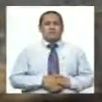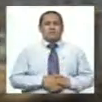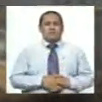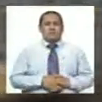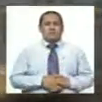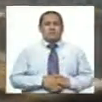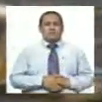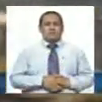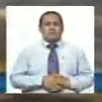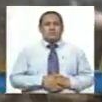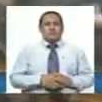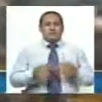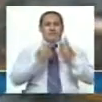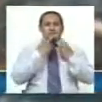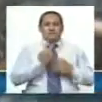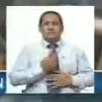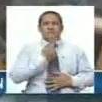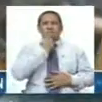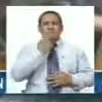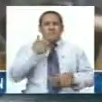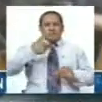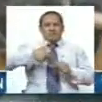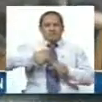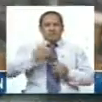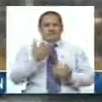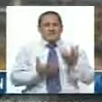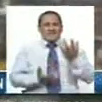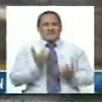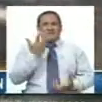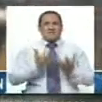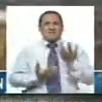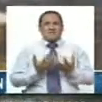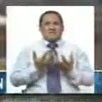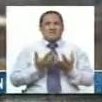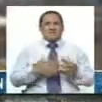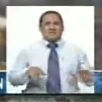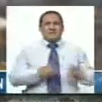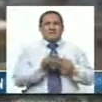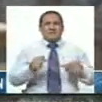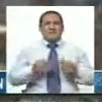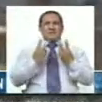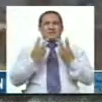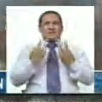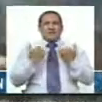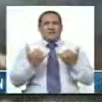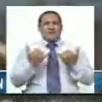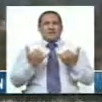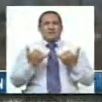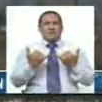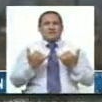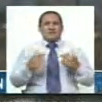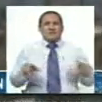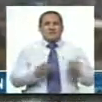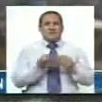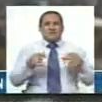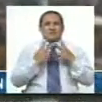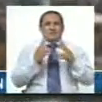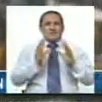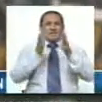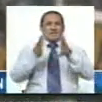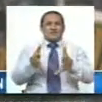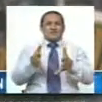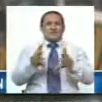con un olor a petróleo quemado. Tienen un horno donde están